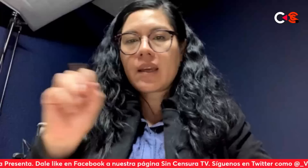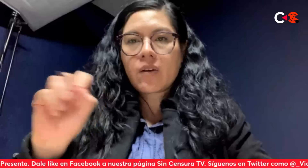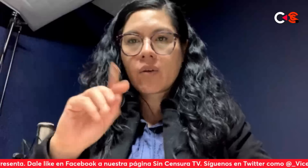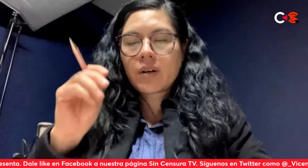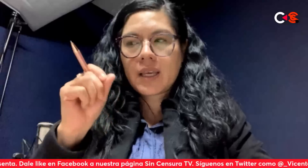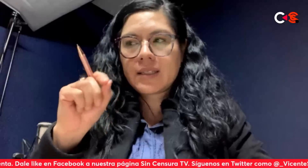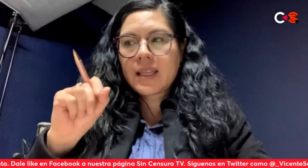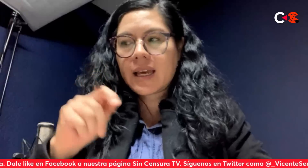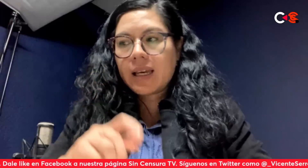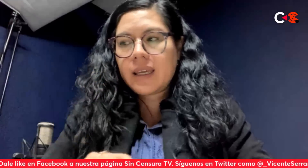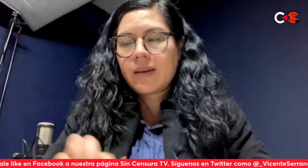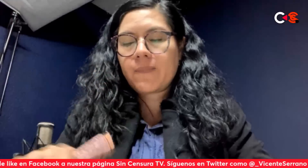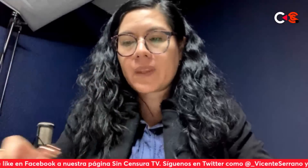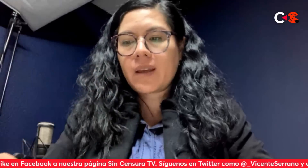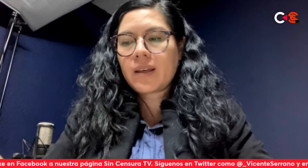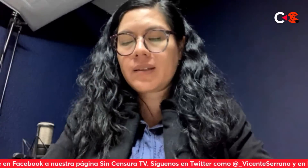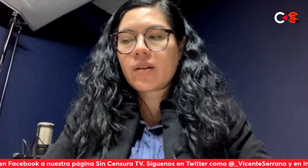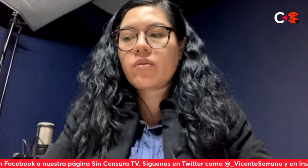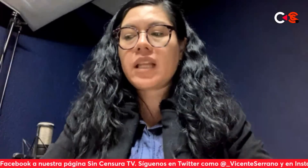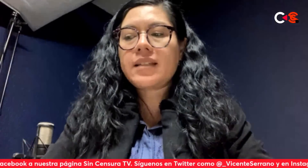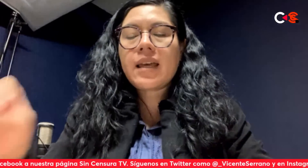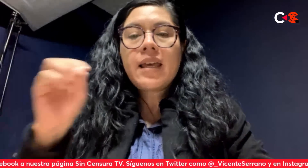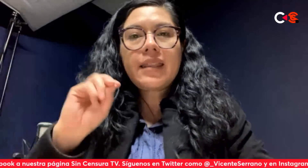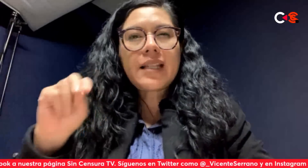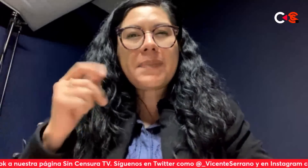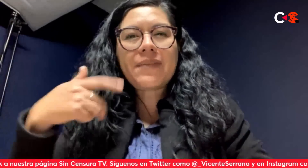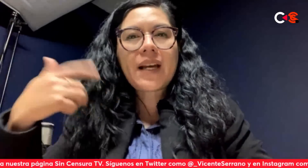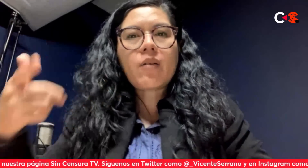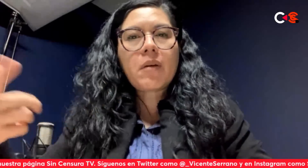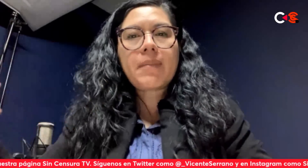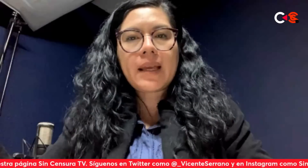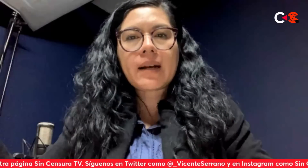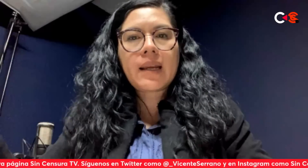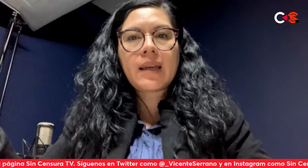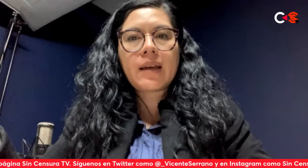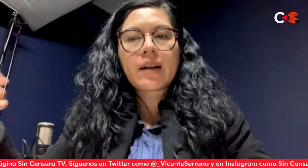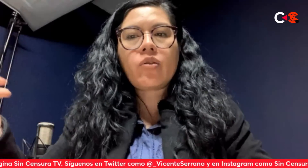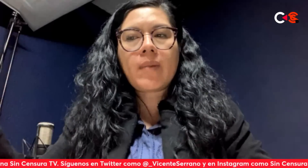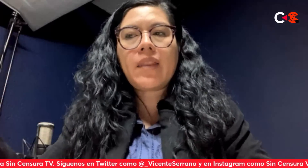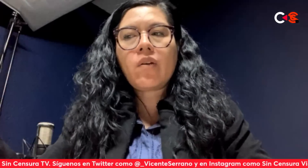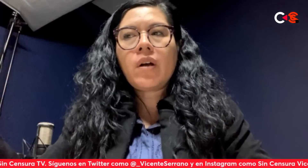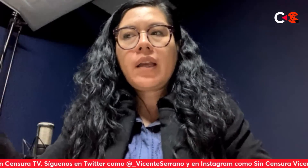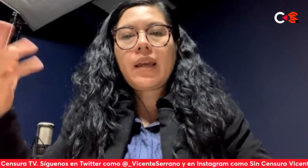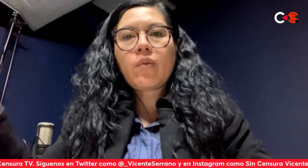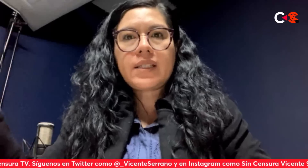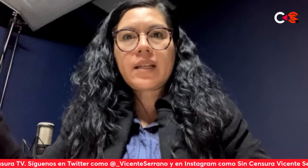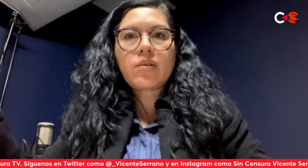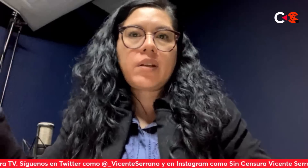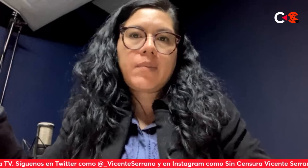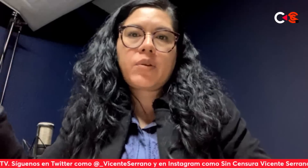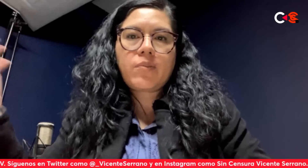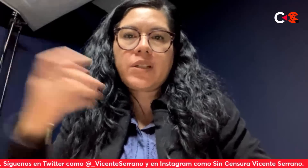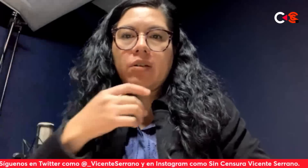temas con esta circunstancia tan específica como haber retomado